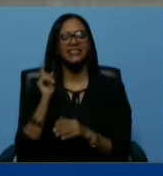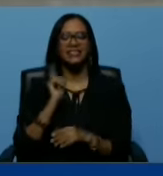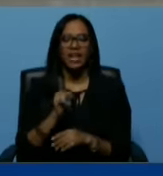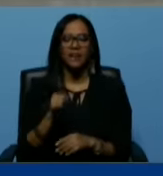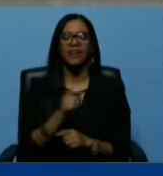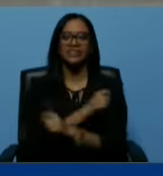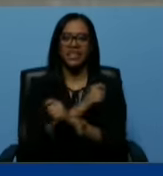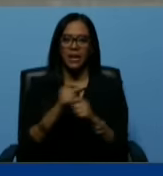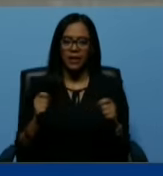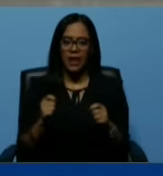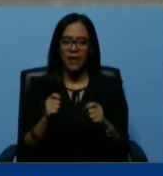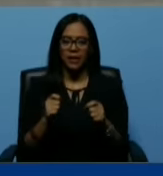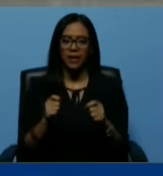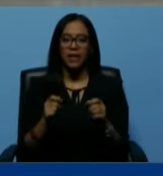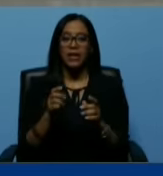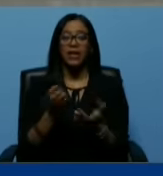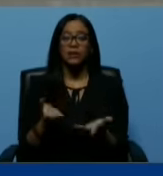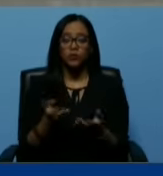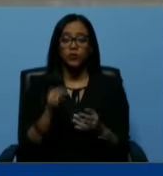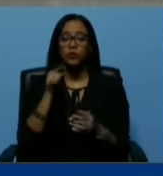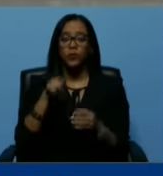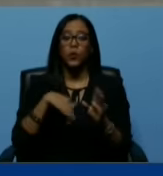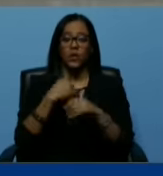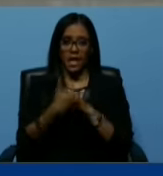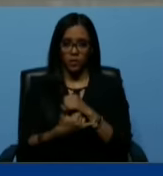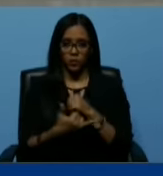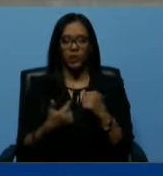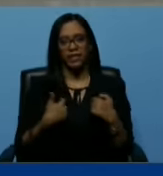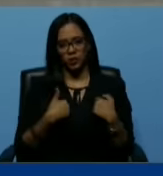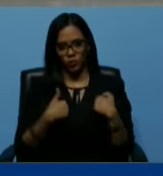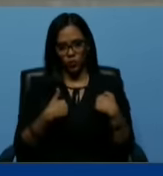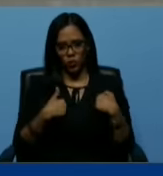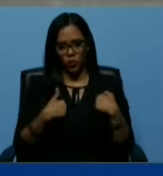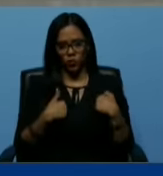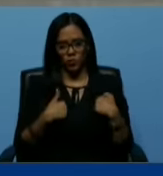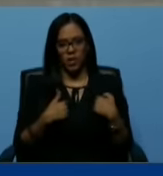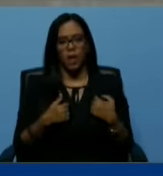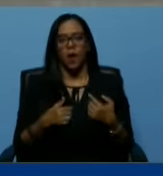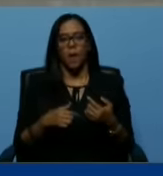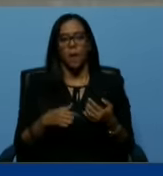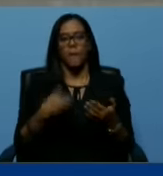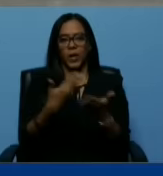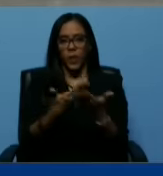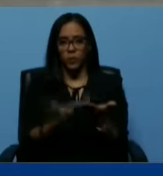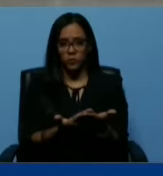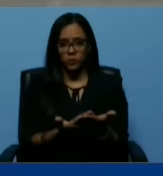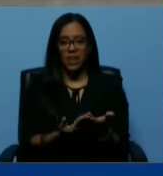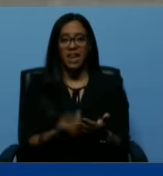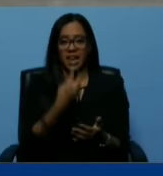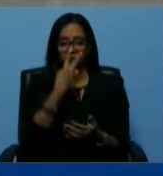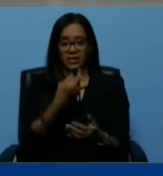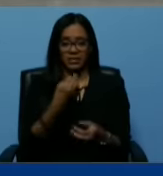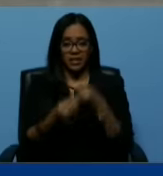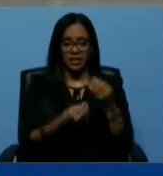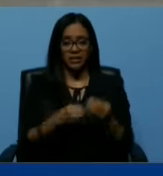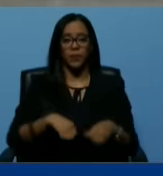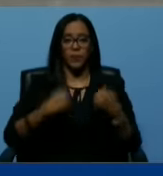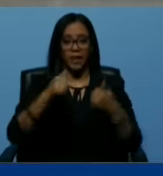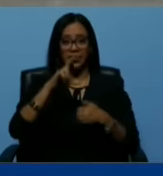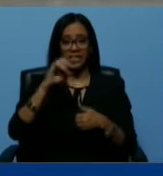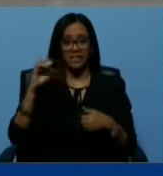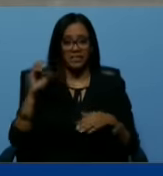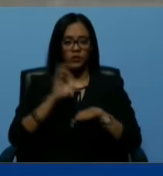de completar su proyecto, pero yo propuse en la peregrinación que hice por más de 300 ciudades